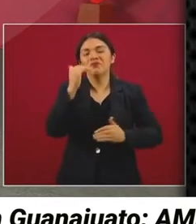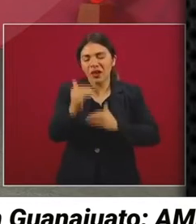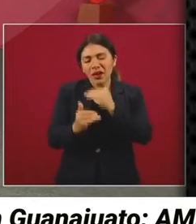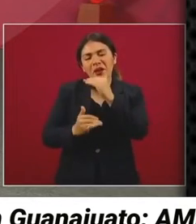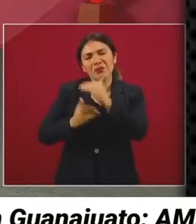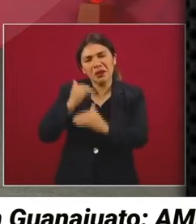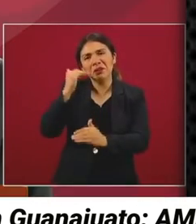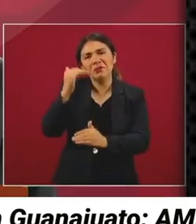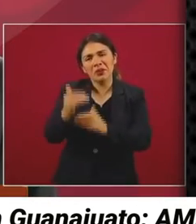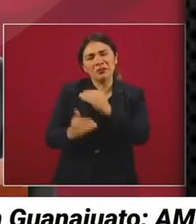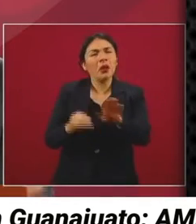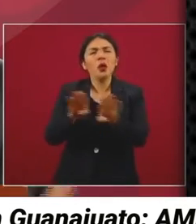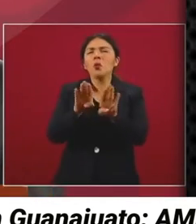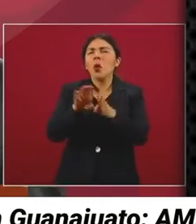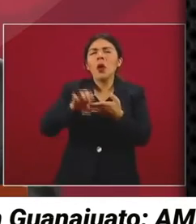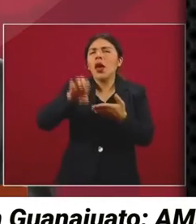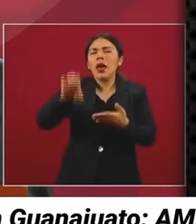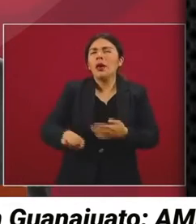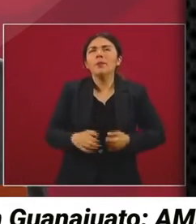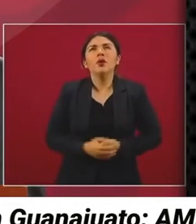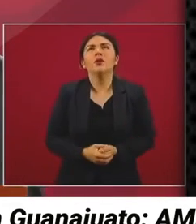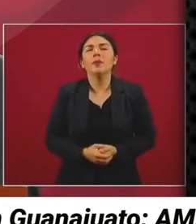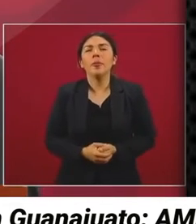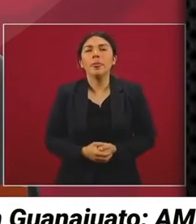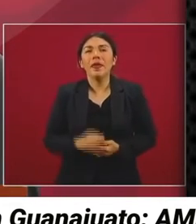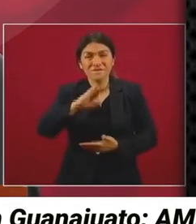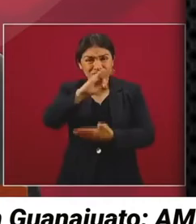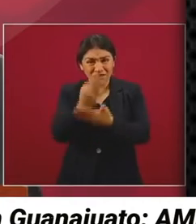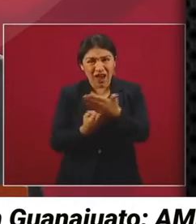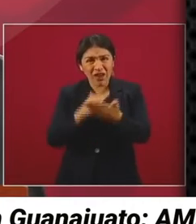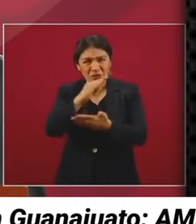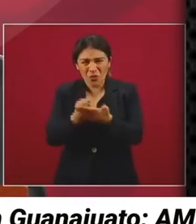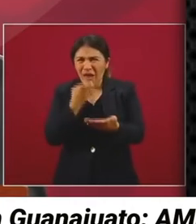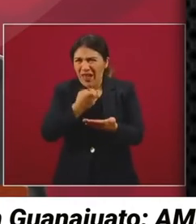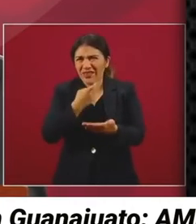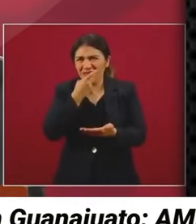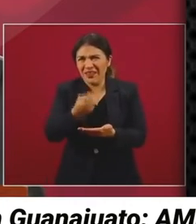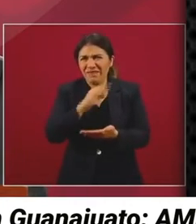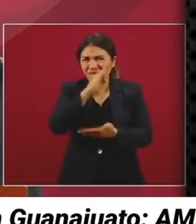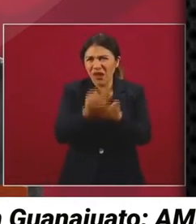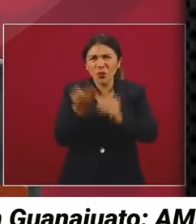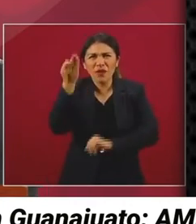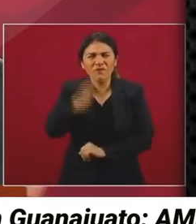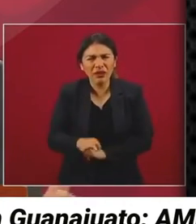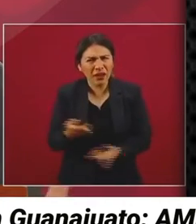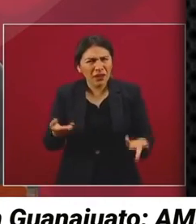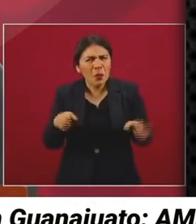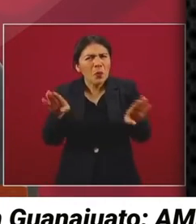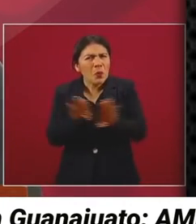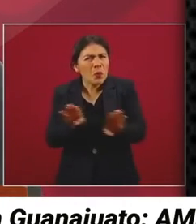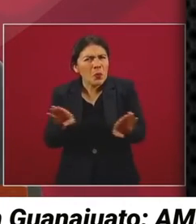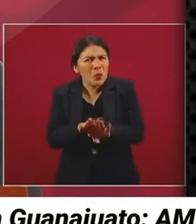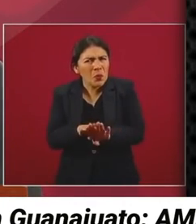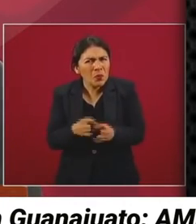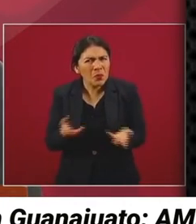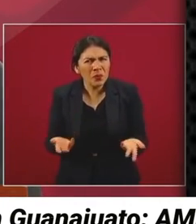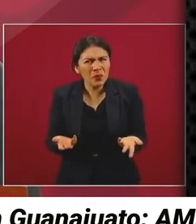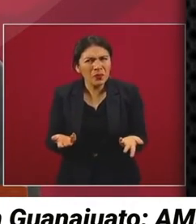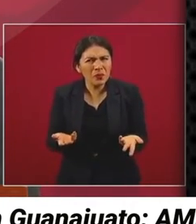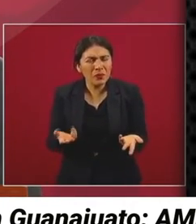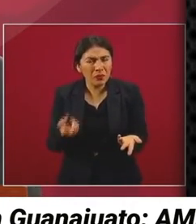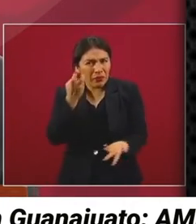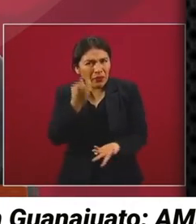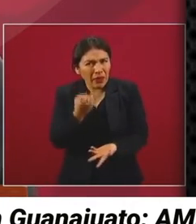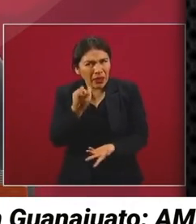luego de los hechos delictivos registrados en 13 municipios de la región Laja Bajío ocurridos durante este fin de semana. Durante